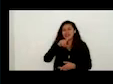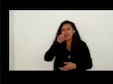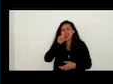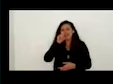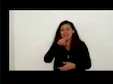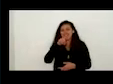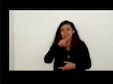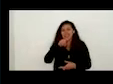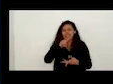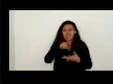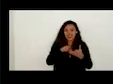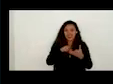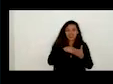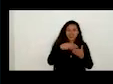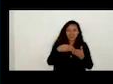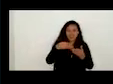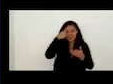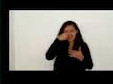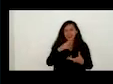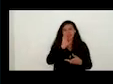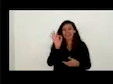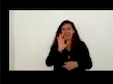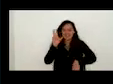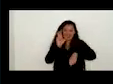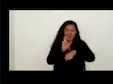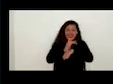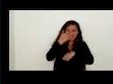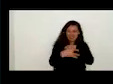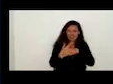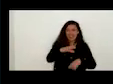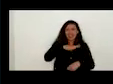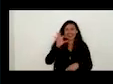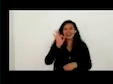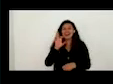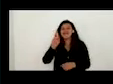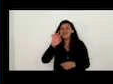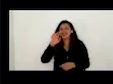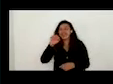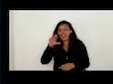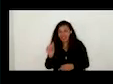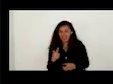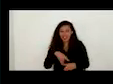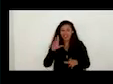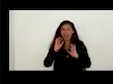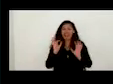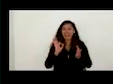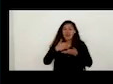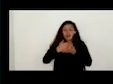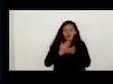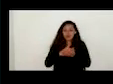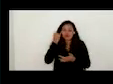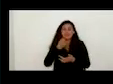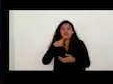carbohidrato, tal vez el huevo o queso que lleve sería mi proteína y ese pico de gallo sería mi verdura. Excelente.